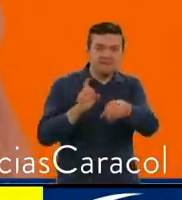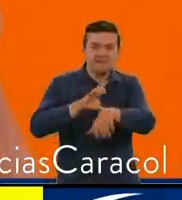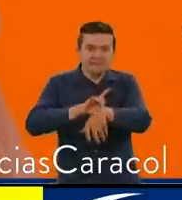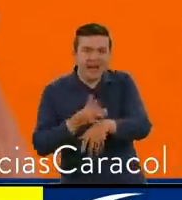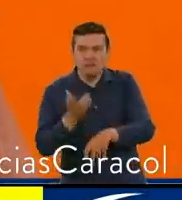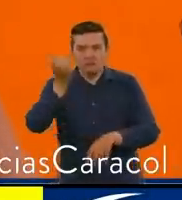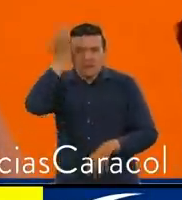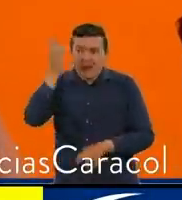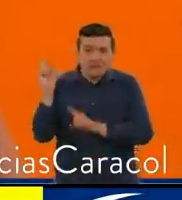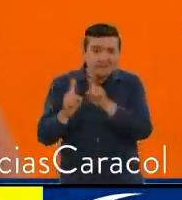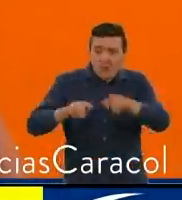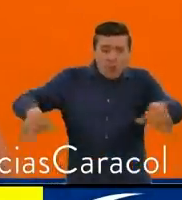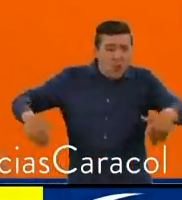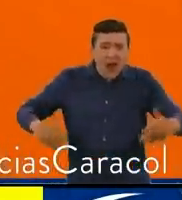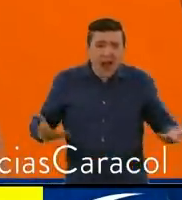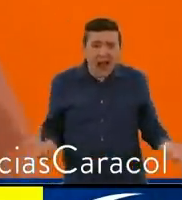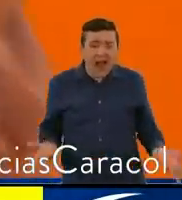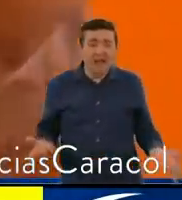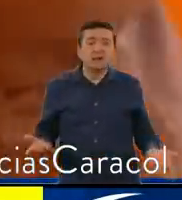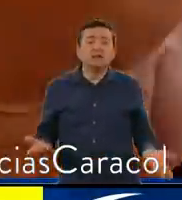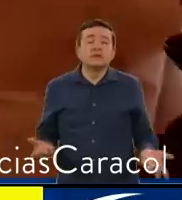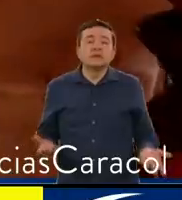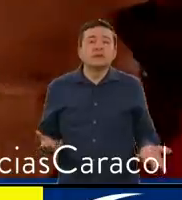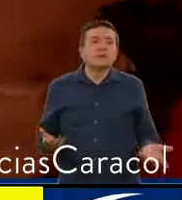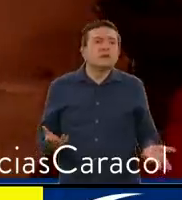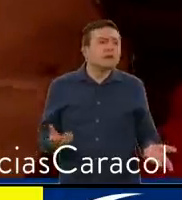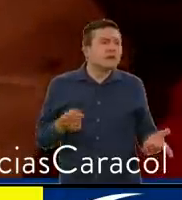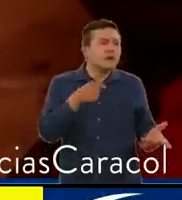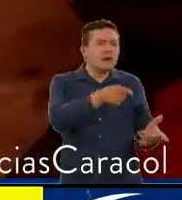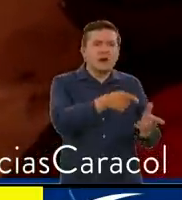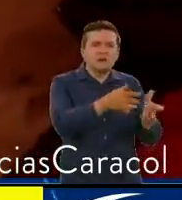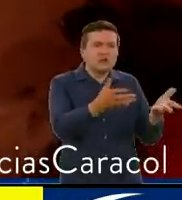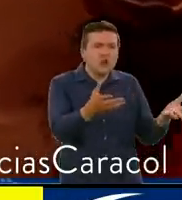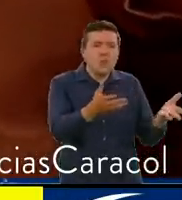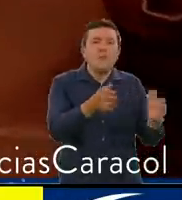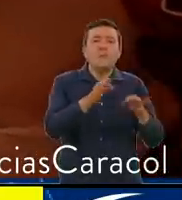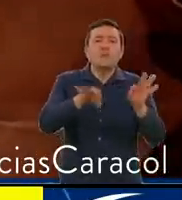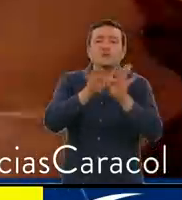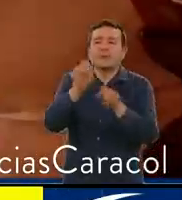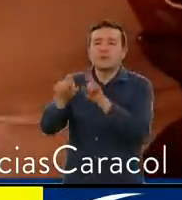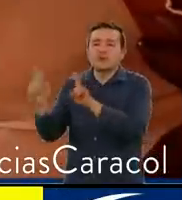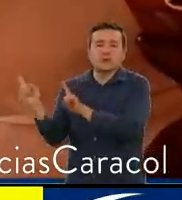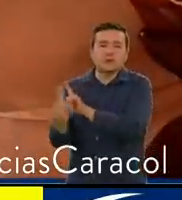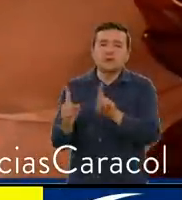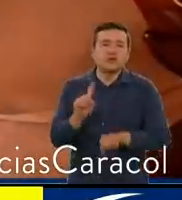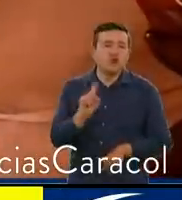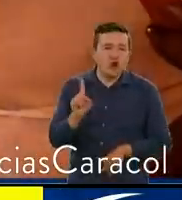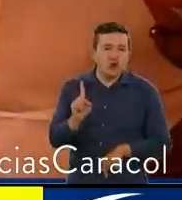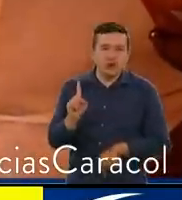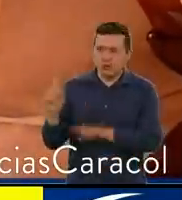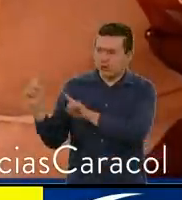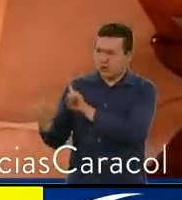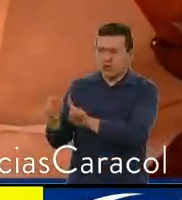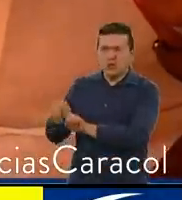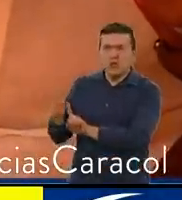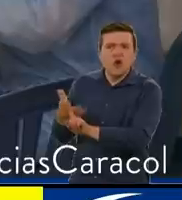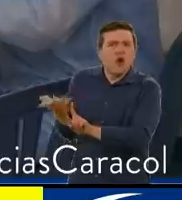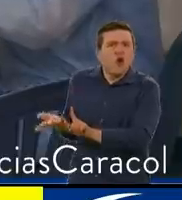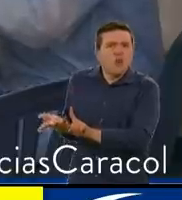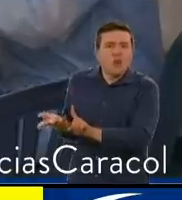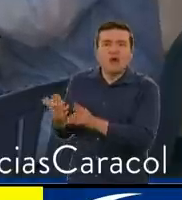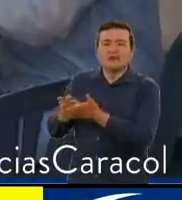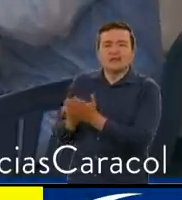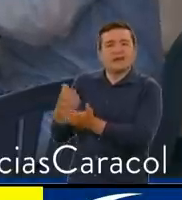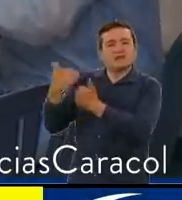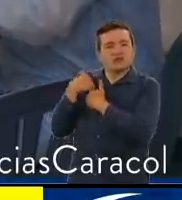que la gente no llegue al hospital. ¿Cómo se hace para que la gente no llegue al hospital? Y hay dos responsables. Uno, nosotros